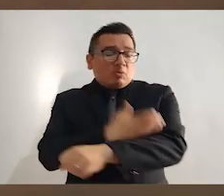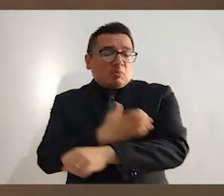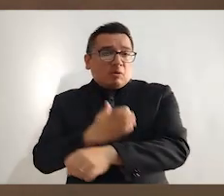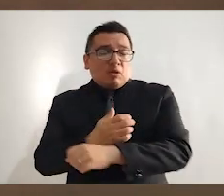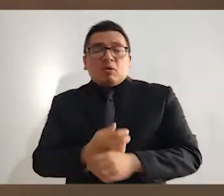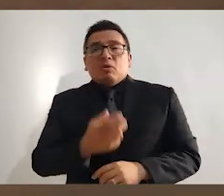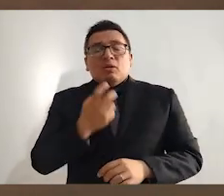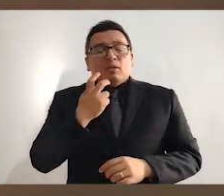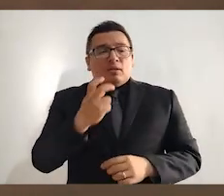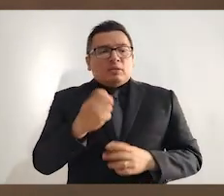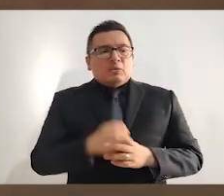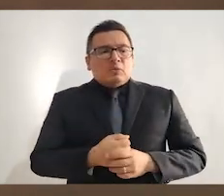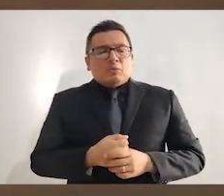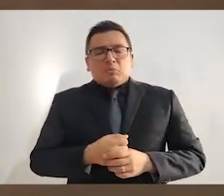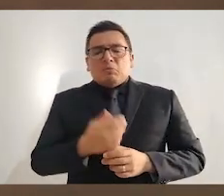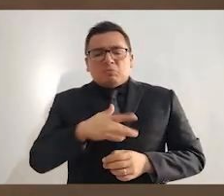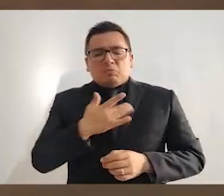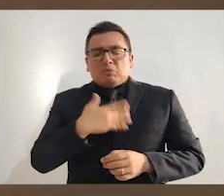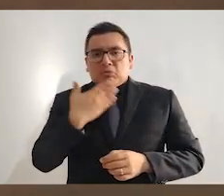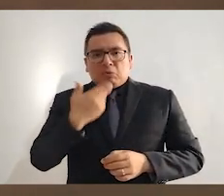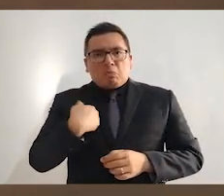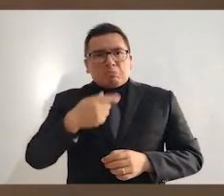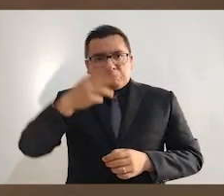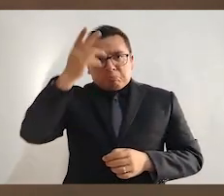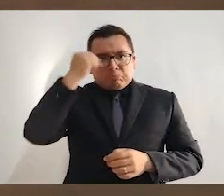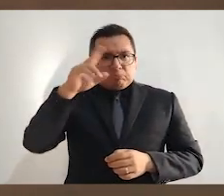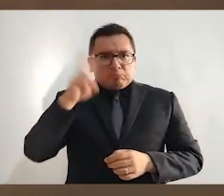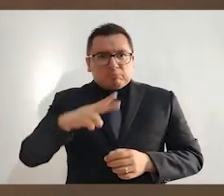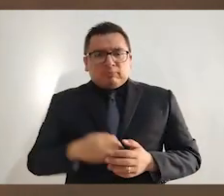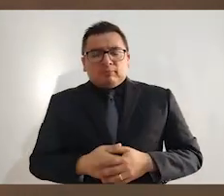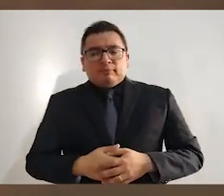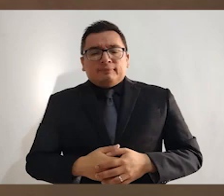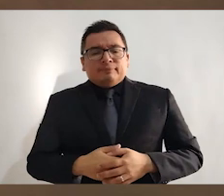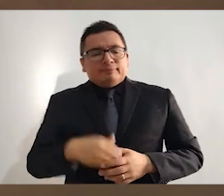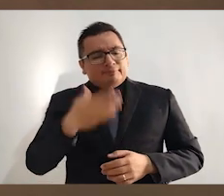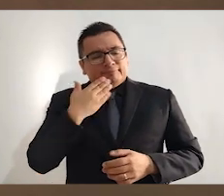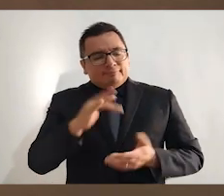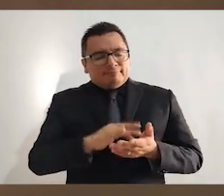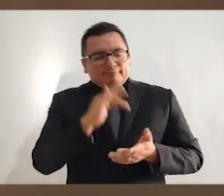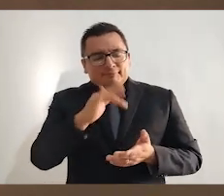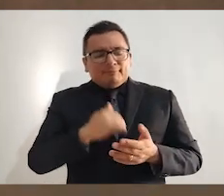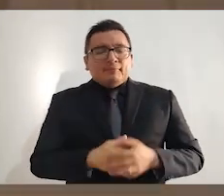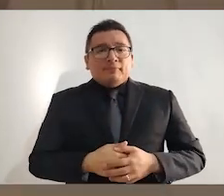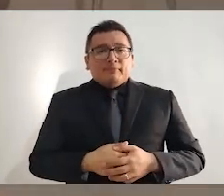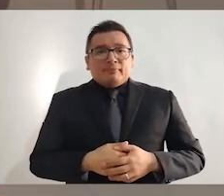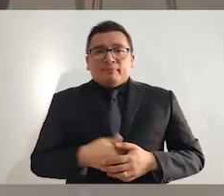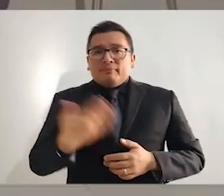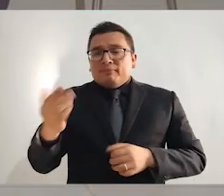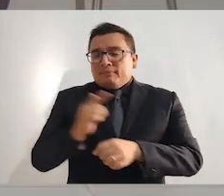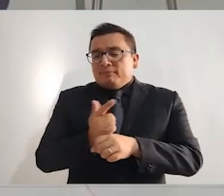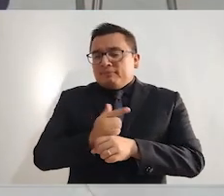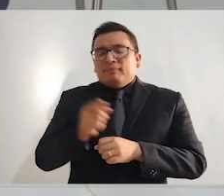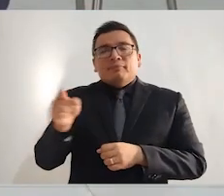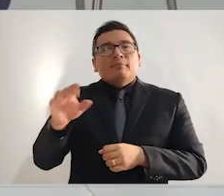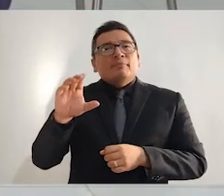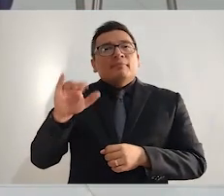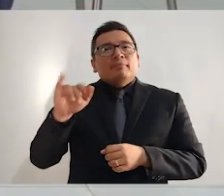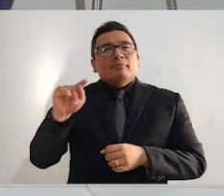compañeros. Entonces, tuve muy buena experiencia y aprendí, la verdad, muchísimo. Perfecto, pues muchísimas gracias. Licenciada